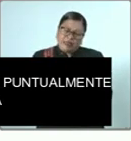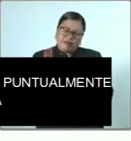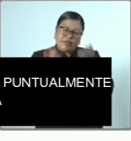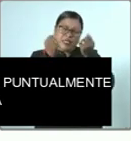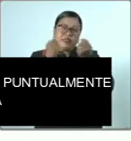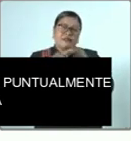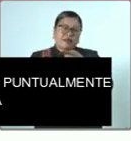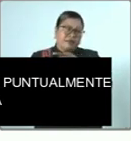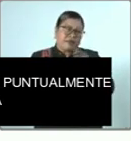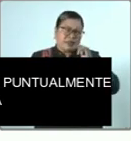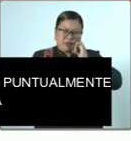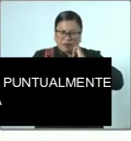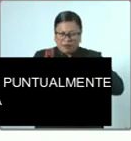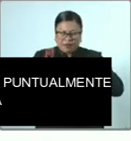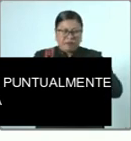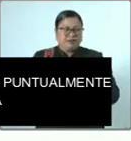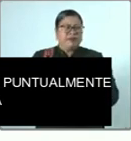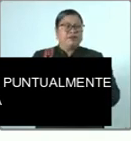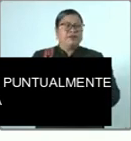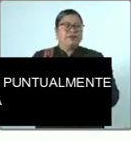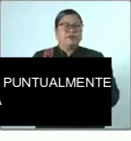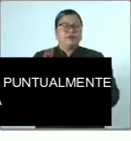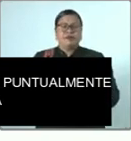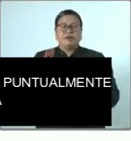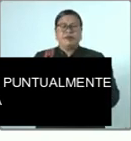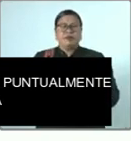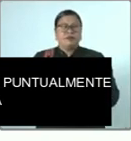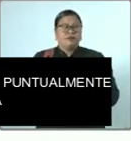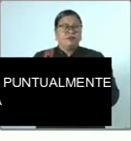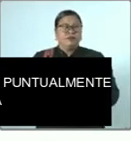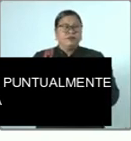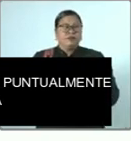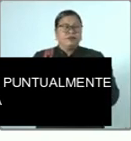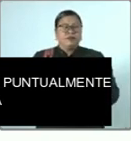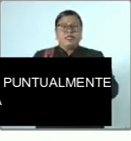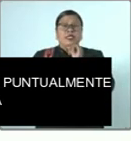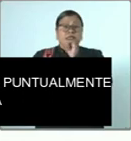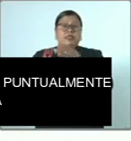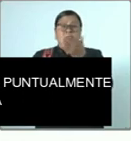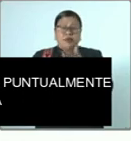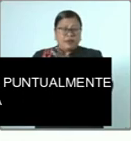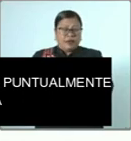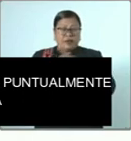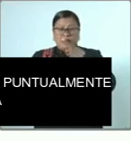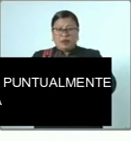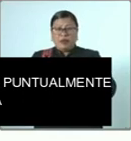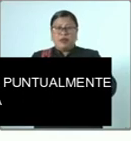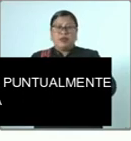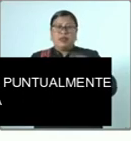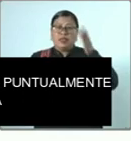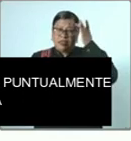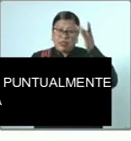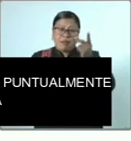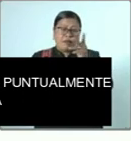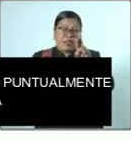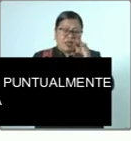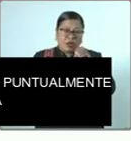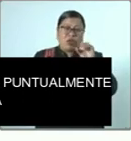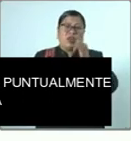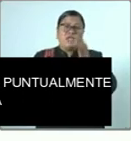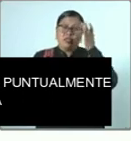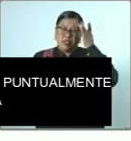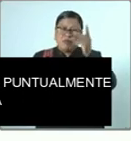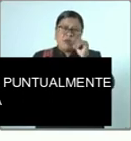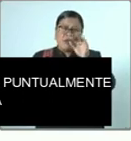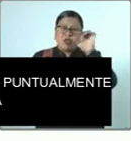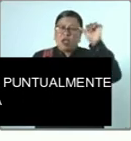mismas autoridades, entregado a las autoridades. También tenemos afectaciones en San Pedro y San Pablo Ayutla, Santiago